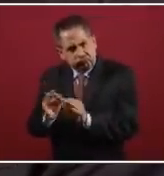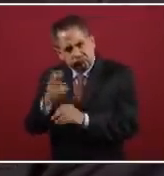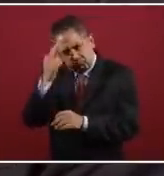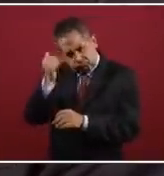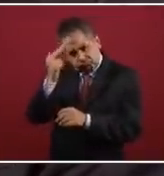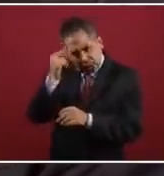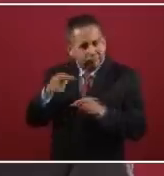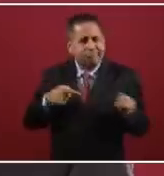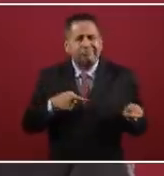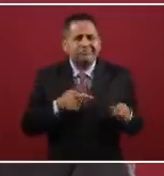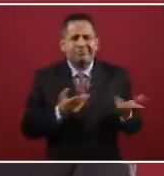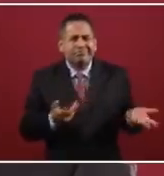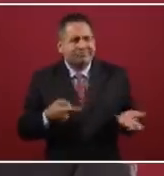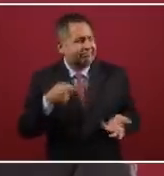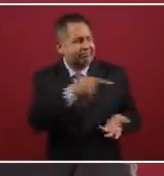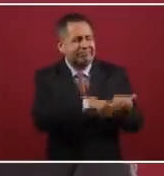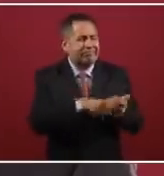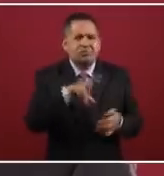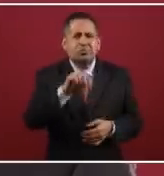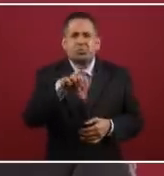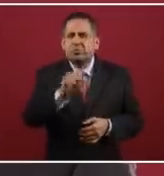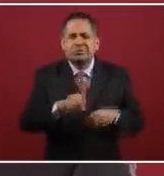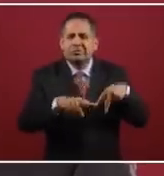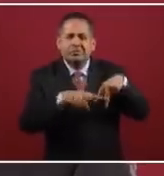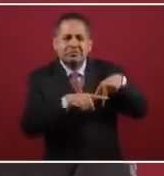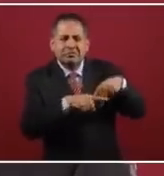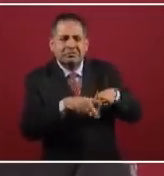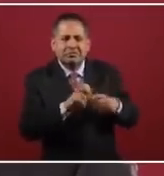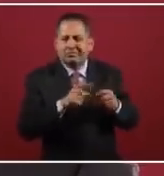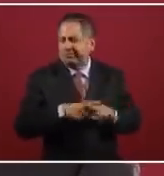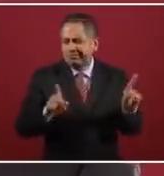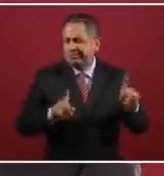ser considerado anarquista.